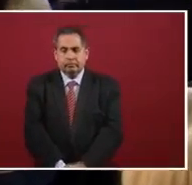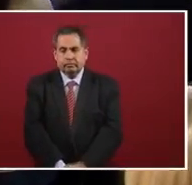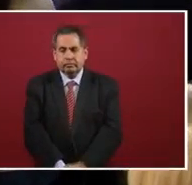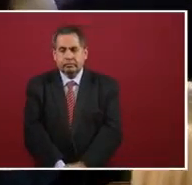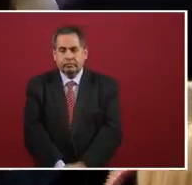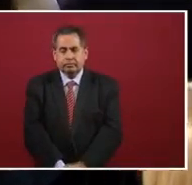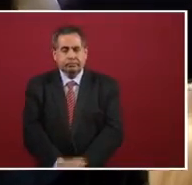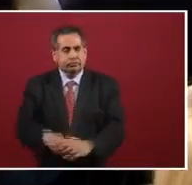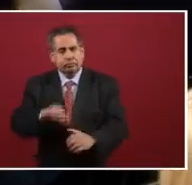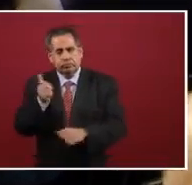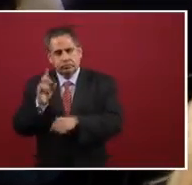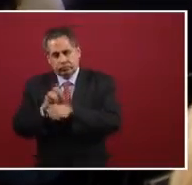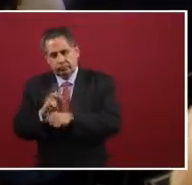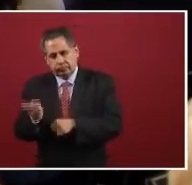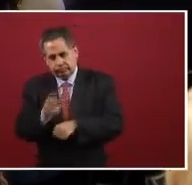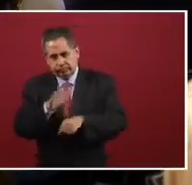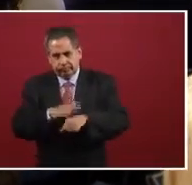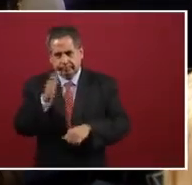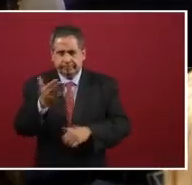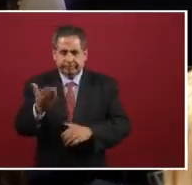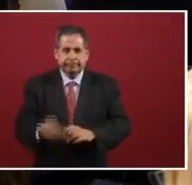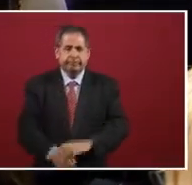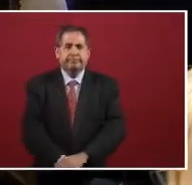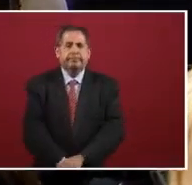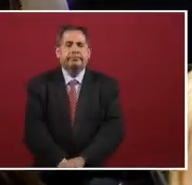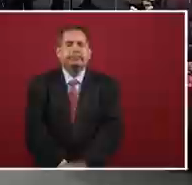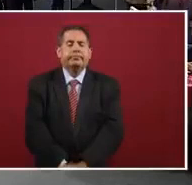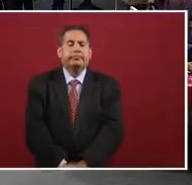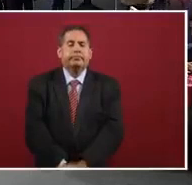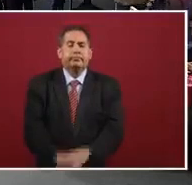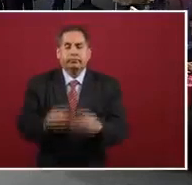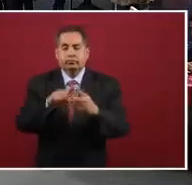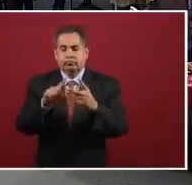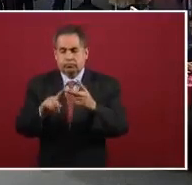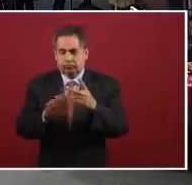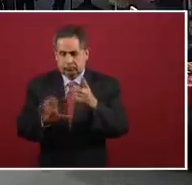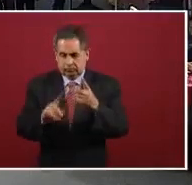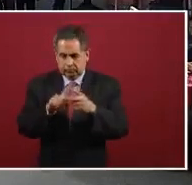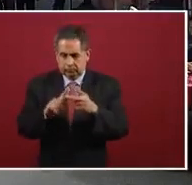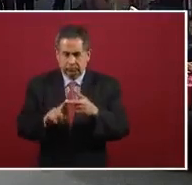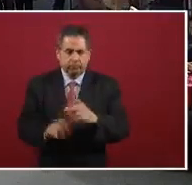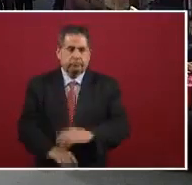habrá. Gracias. Dos más, allá atrás.